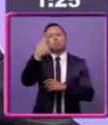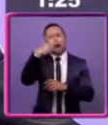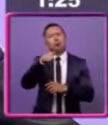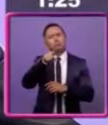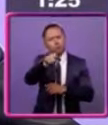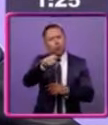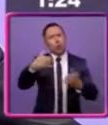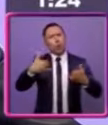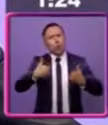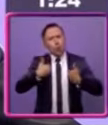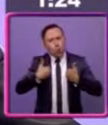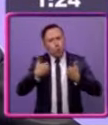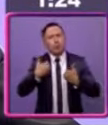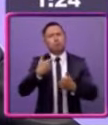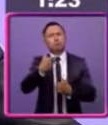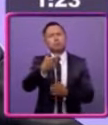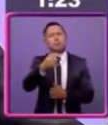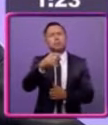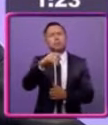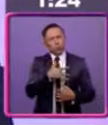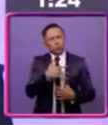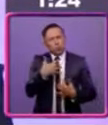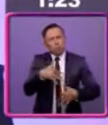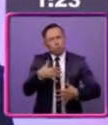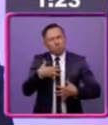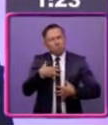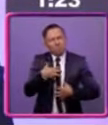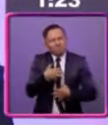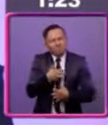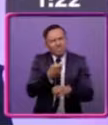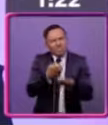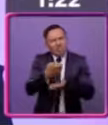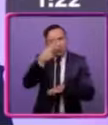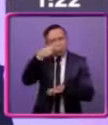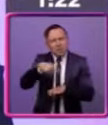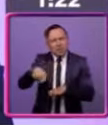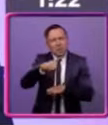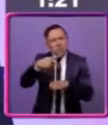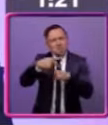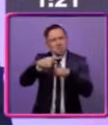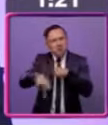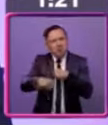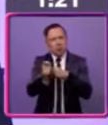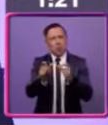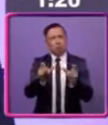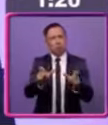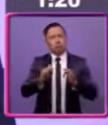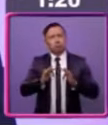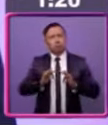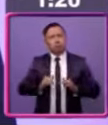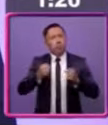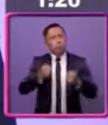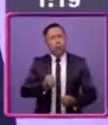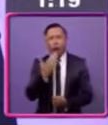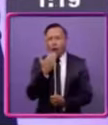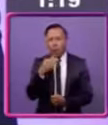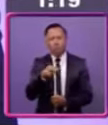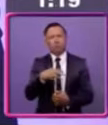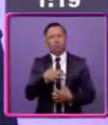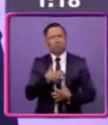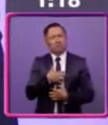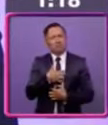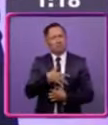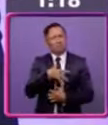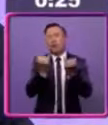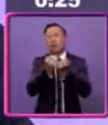culpa necesariamente los candidatos unos lo hacen mejor que otros pero realmente y digo y di que digo me faltaron los últimos